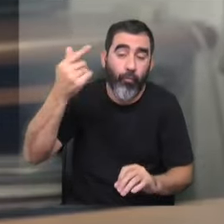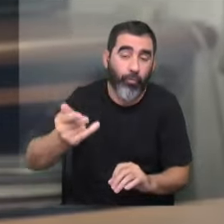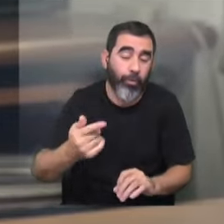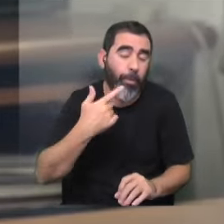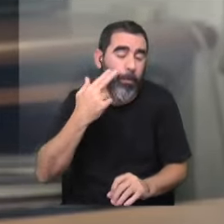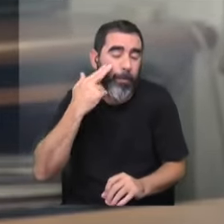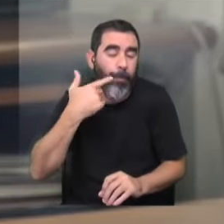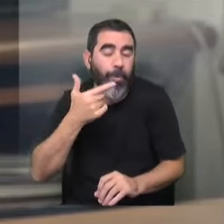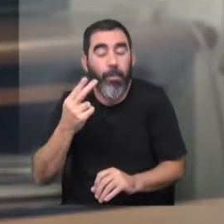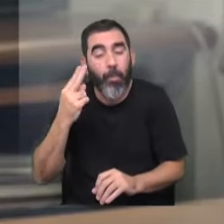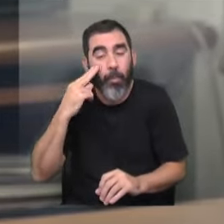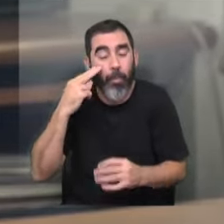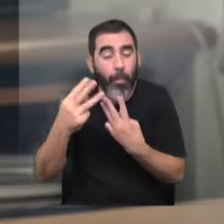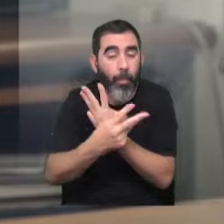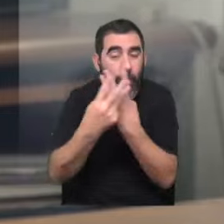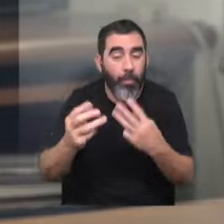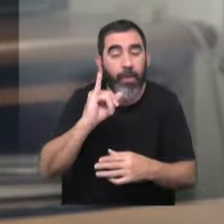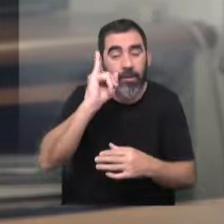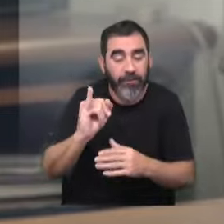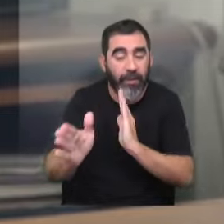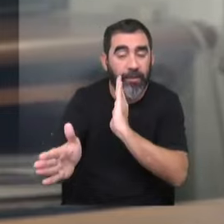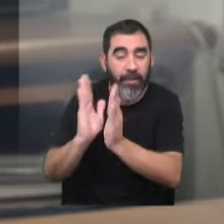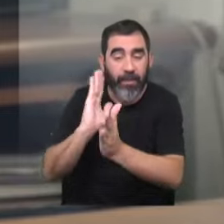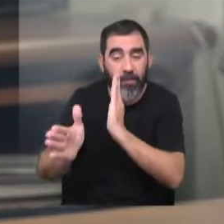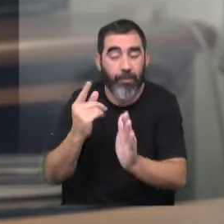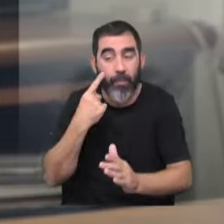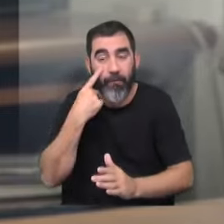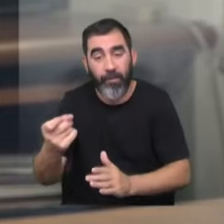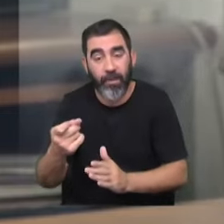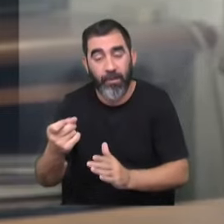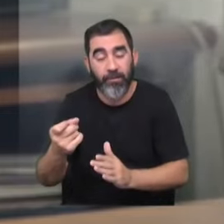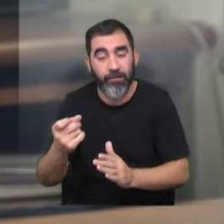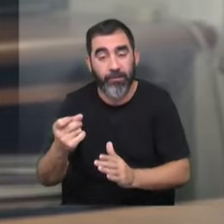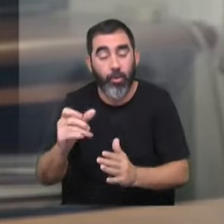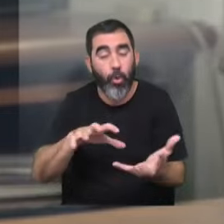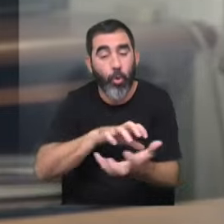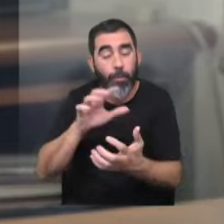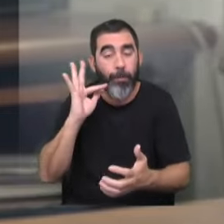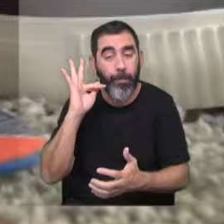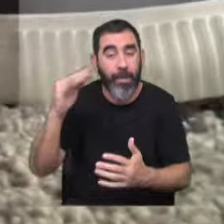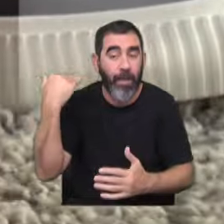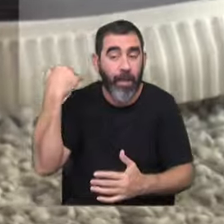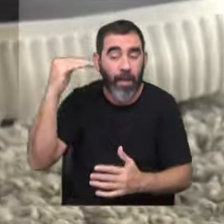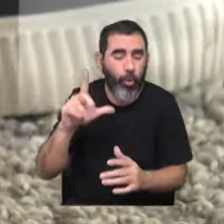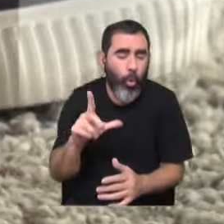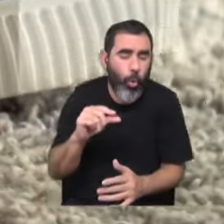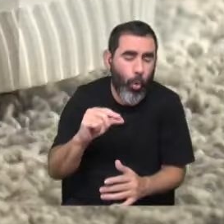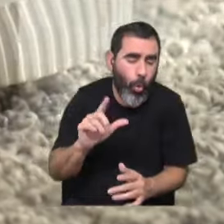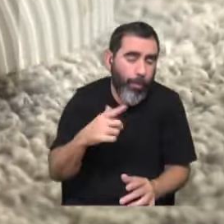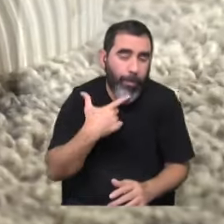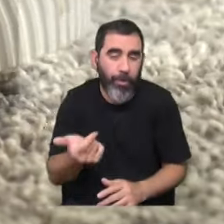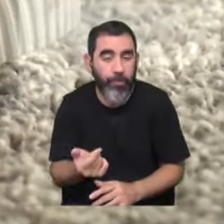una patología de base, por supuesto que es tratarla para evitar que no tenga complicaciones a futuros como dolor recurrente.